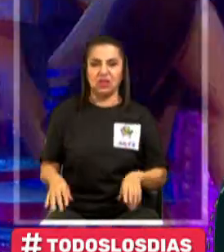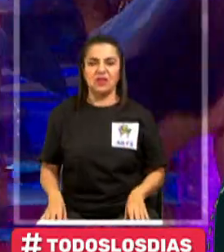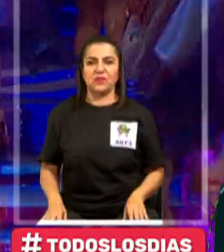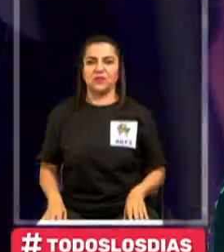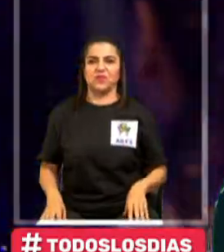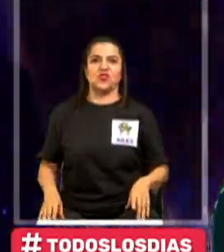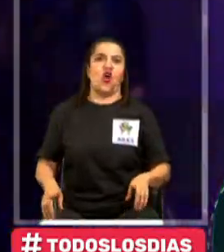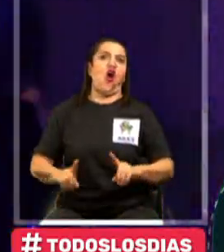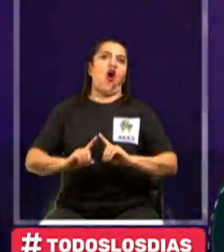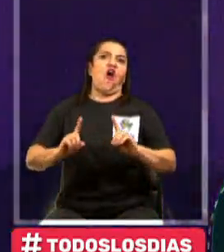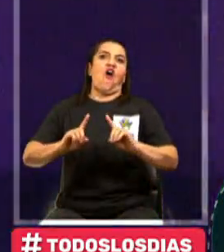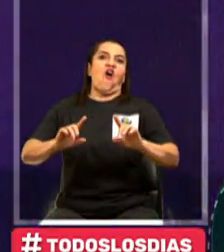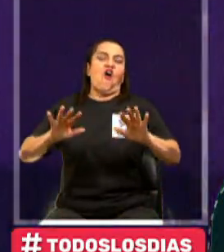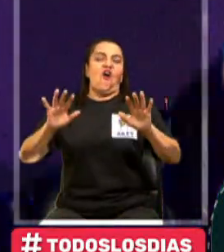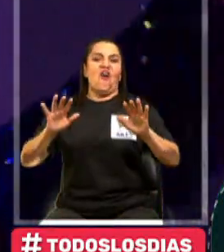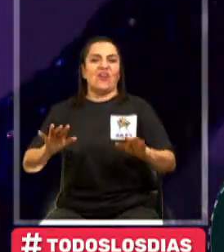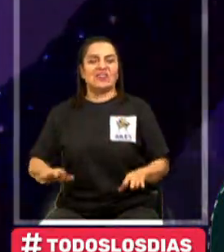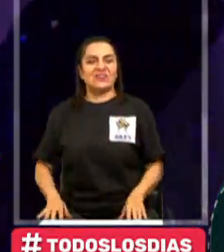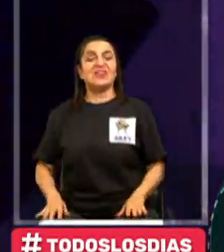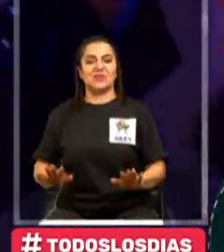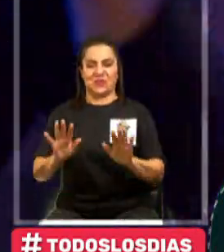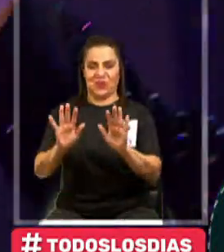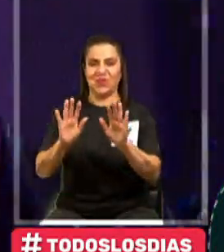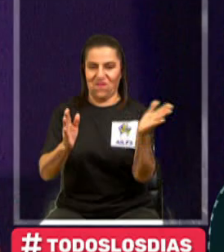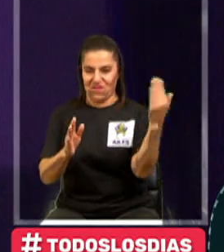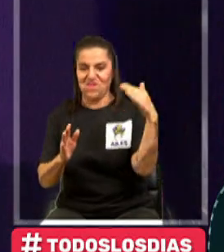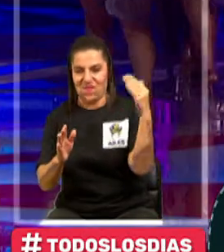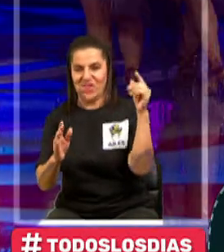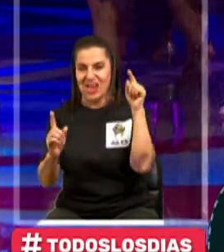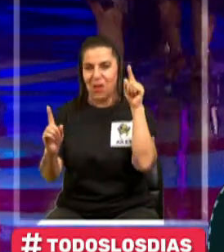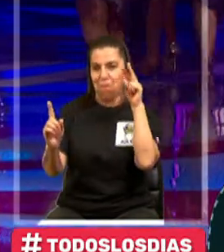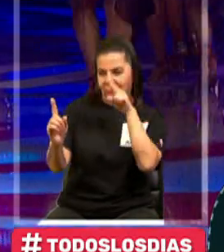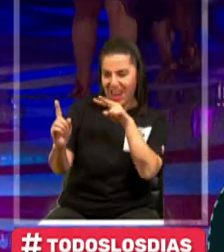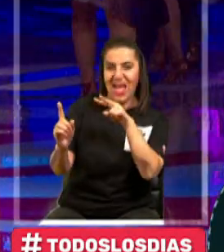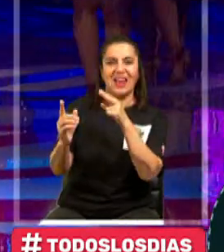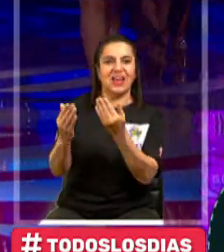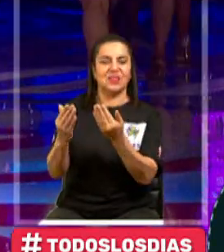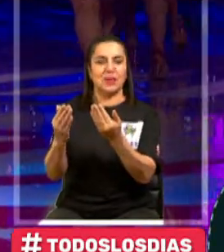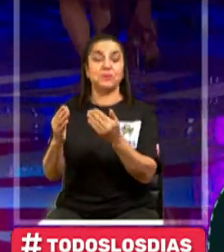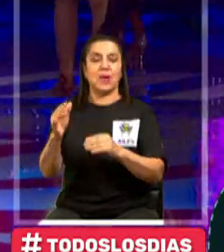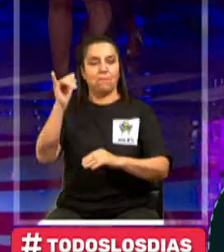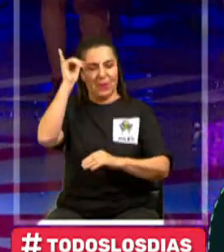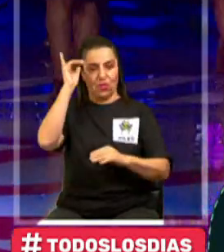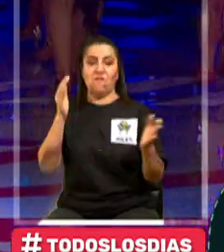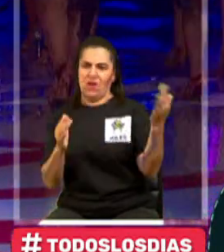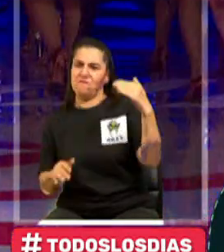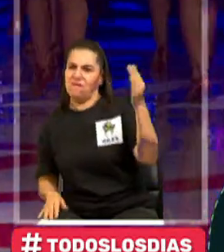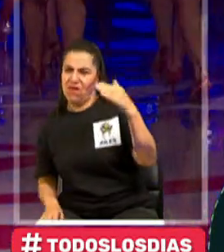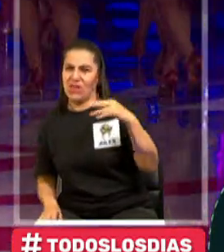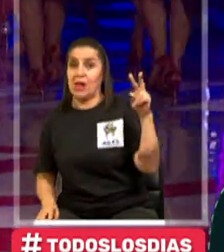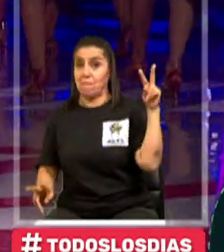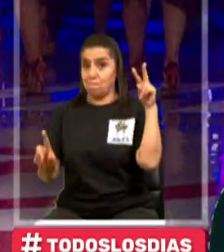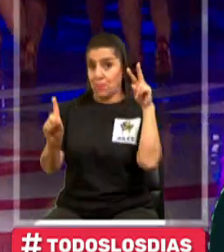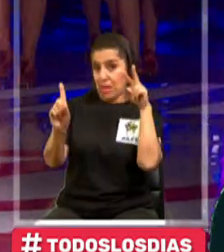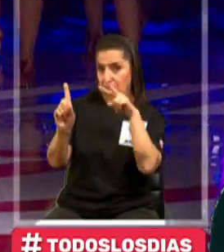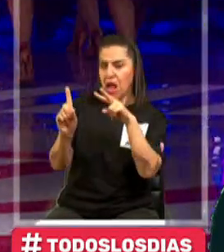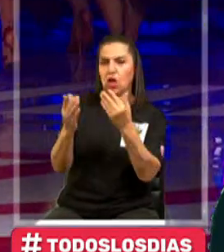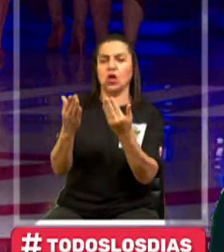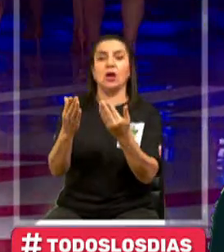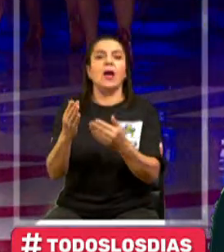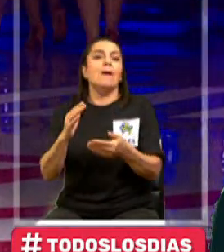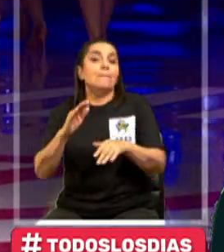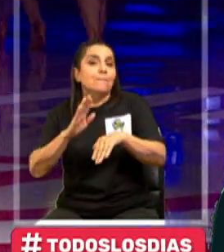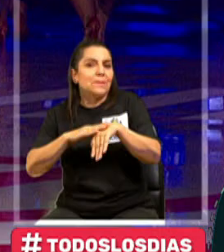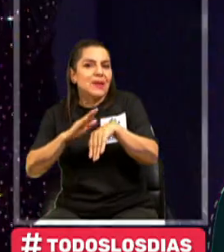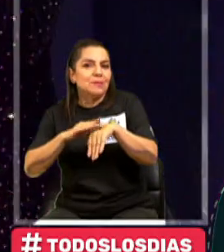¡No! Gracias, Albalea. Pero mira, ven a mirarlo. Perdón, perdón. Ven a mirarlo, ven a mirarlo. Leo, Leo, permíteme, Leo, te